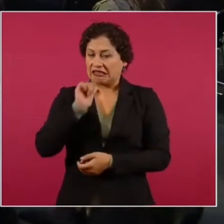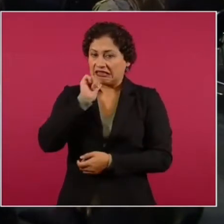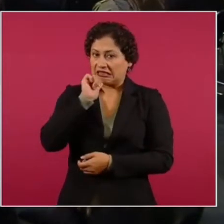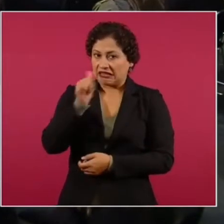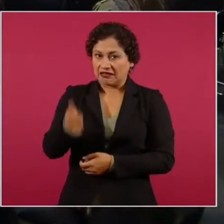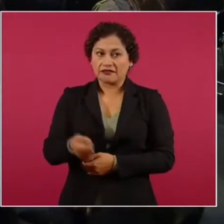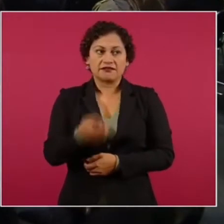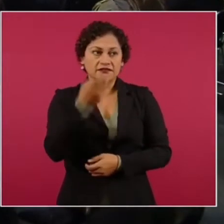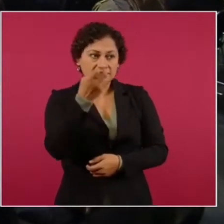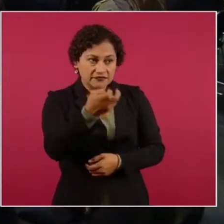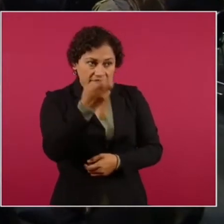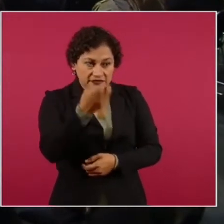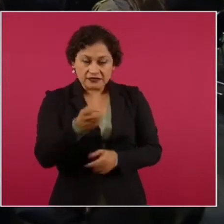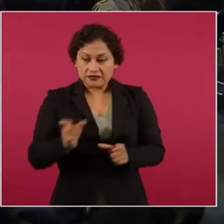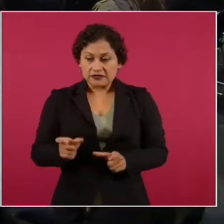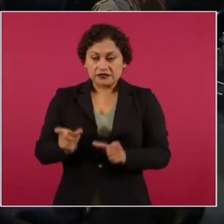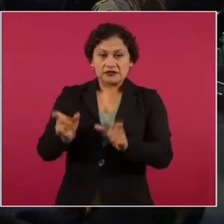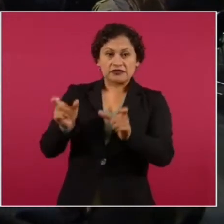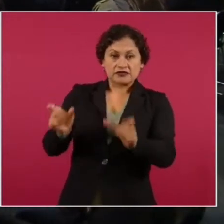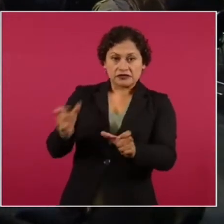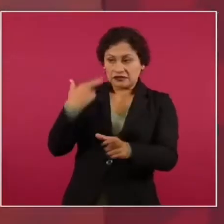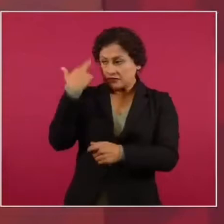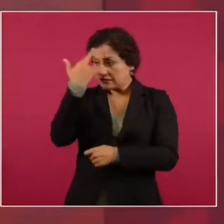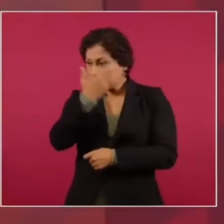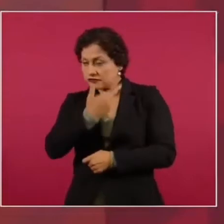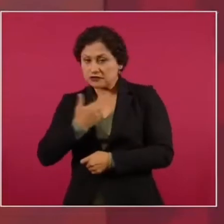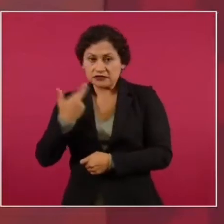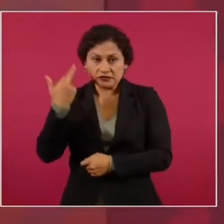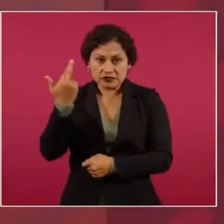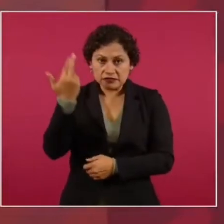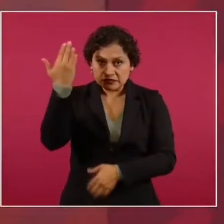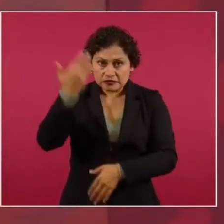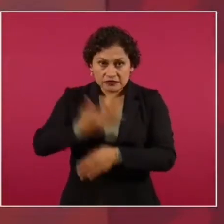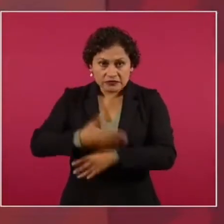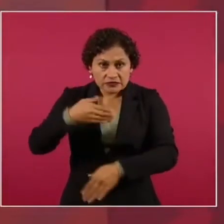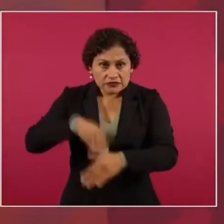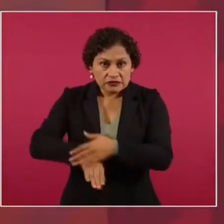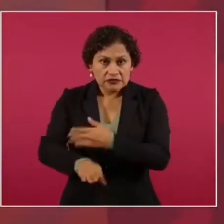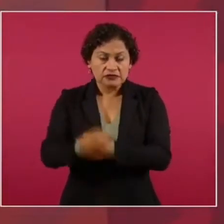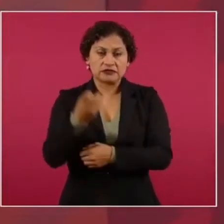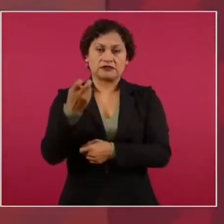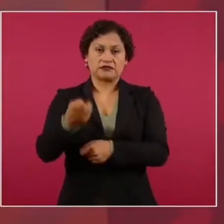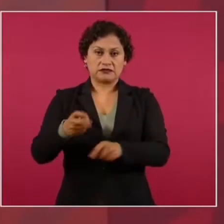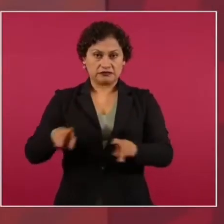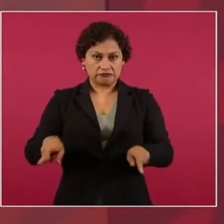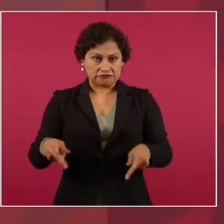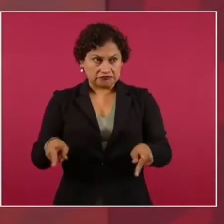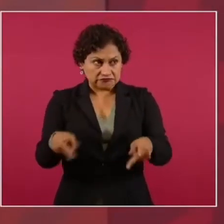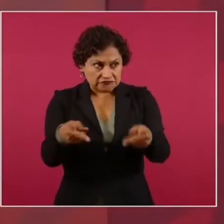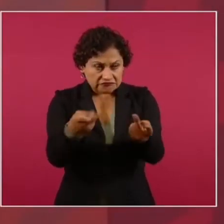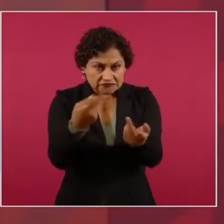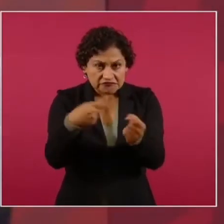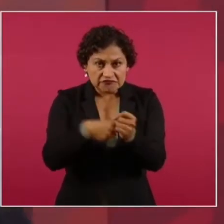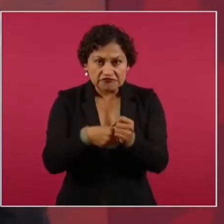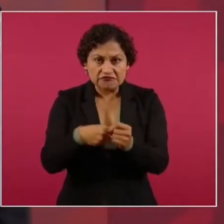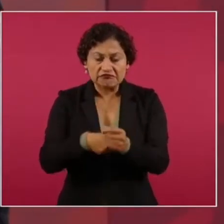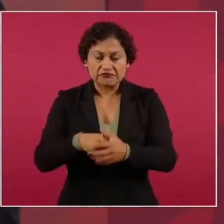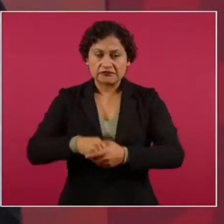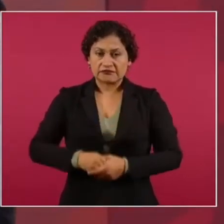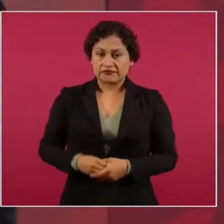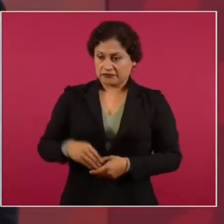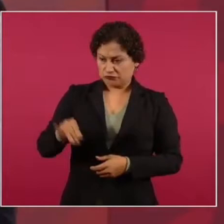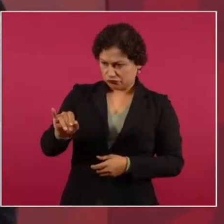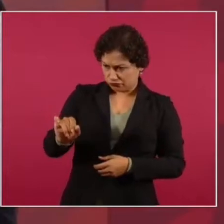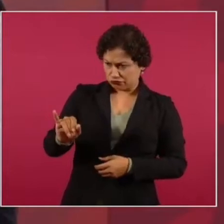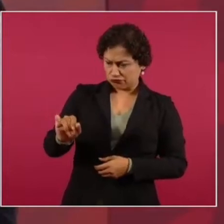ahí están las aduanas también. Sí. El contrabando sigue. Sí. ¿Y qué?